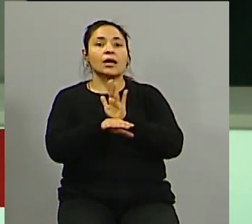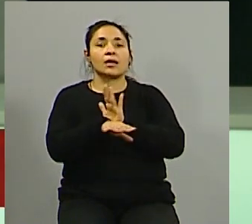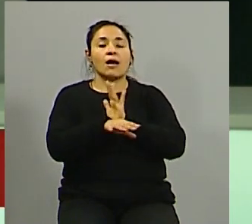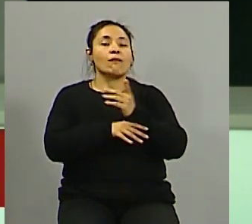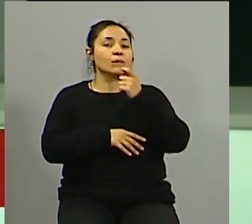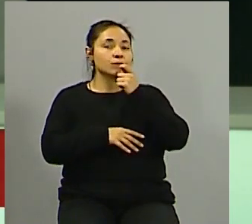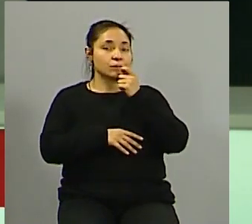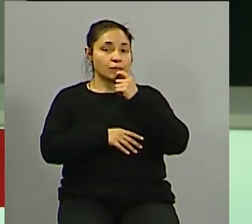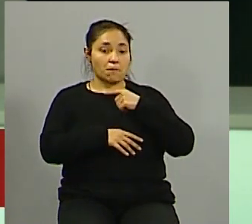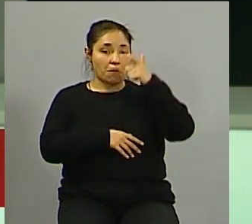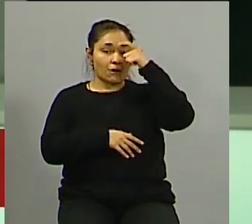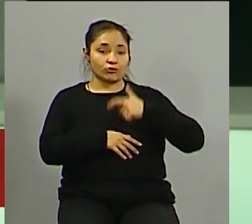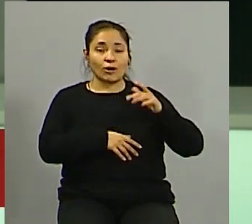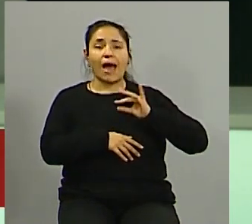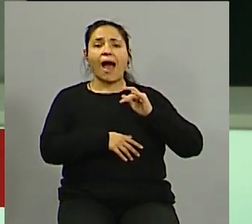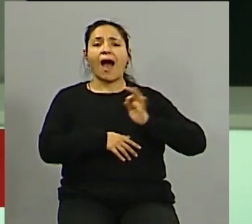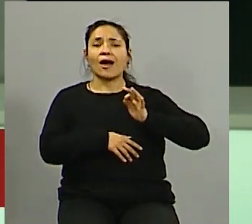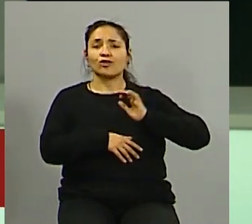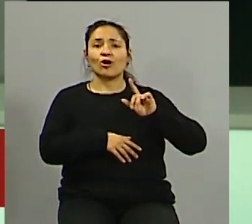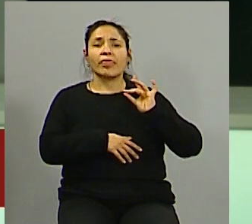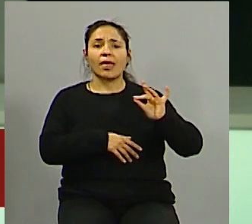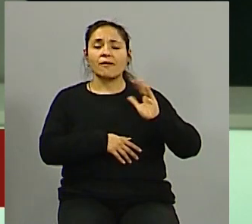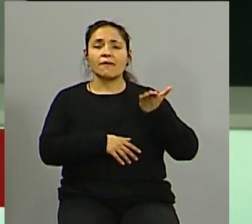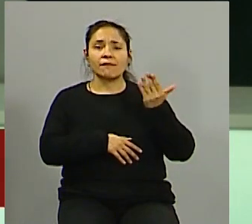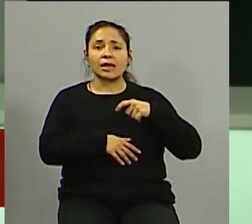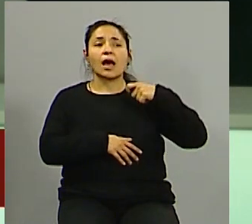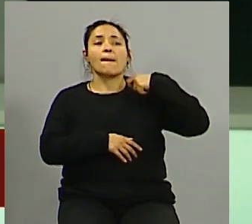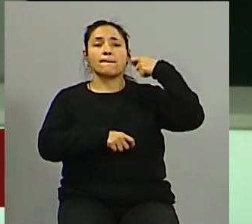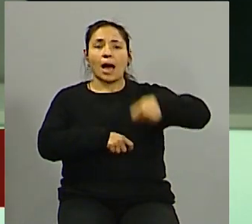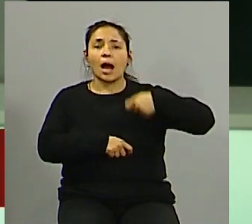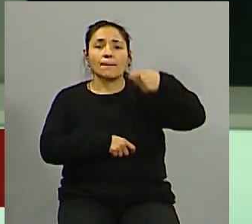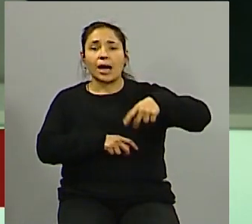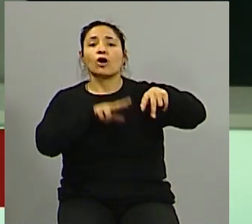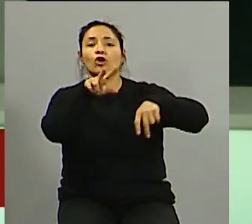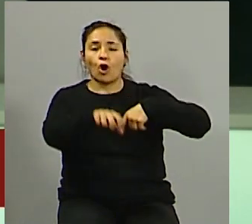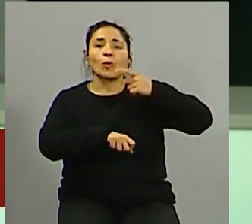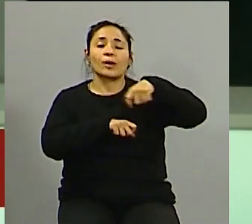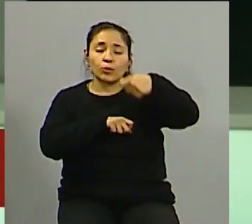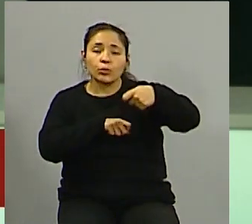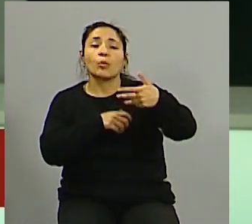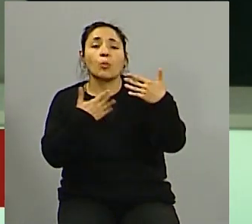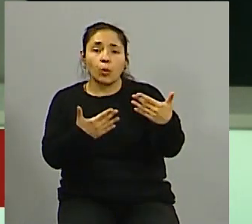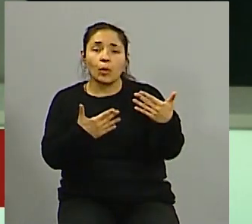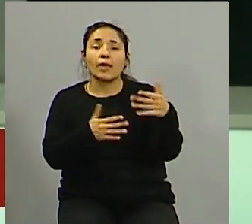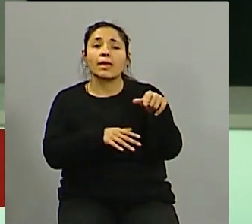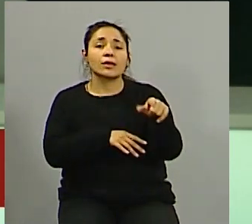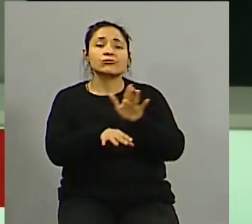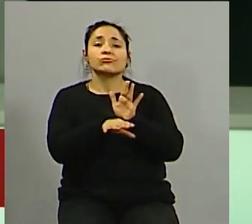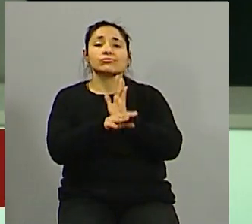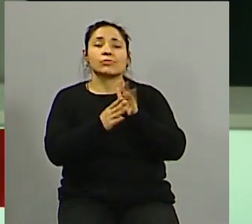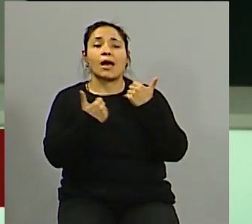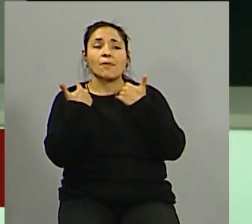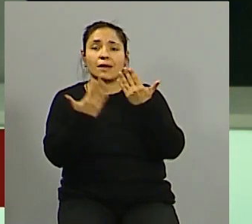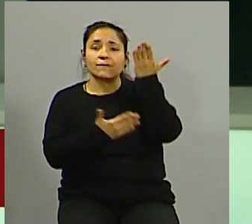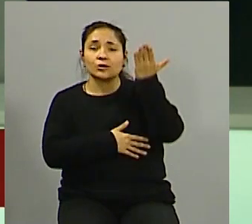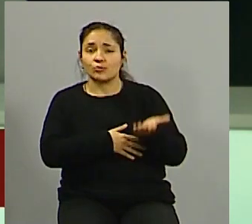provisionales. Digamos, creo que hoy en día hay que trabajar y las moratorias provisionales tienen que ser política de Estado. Y lo que nosotros tenemos que